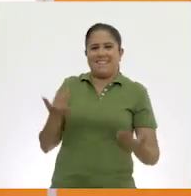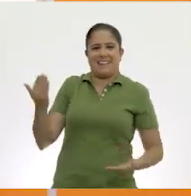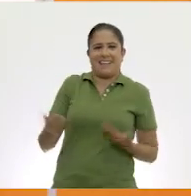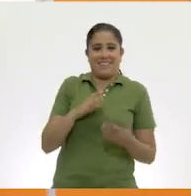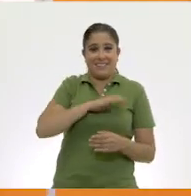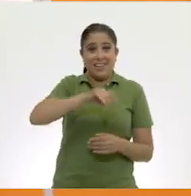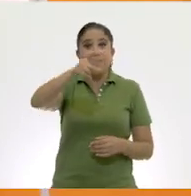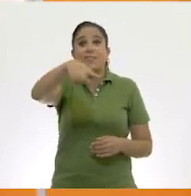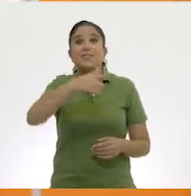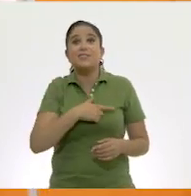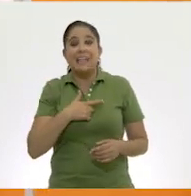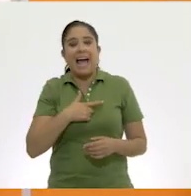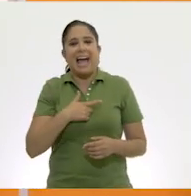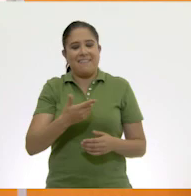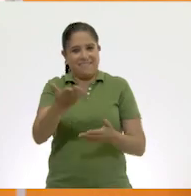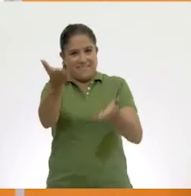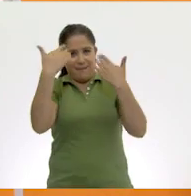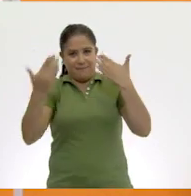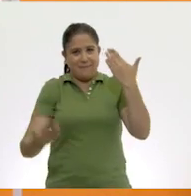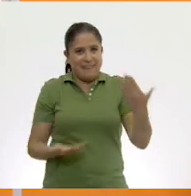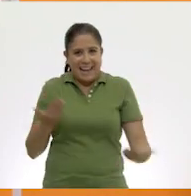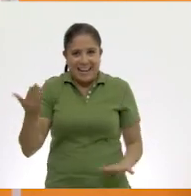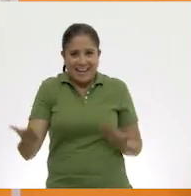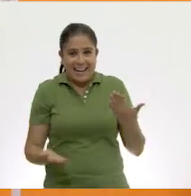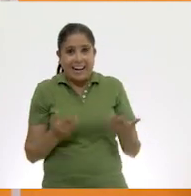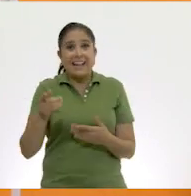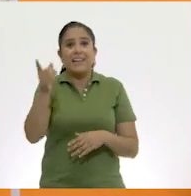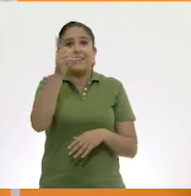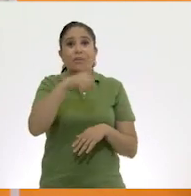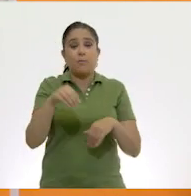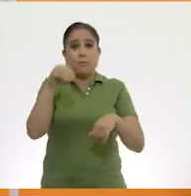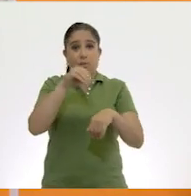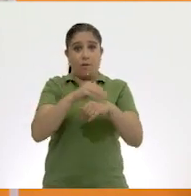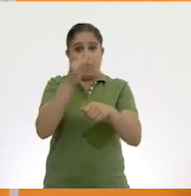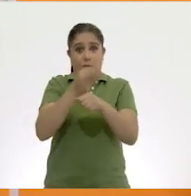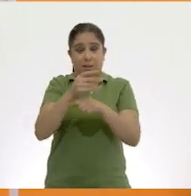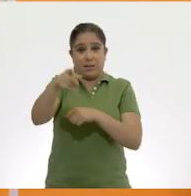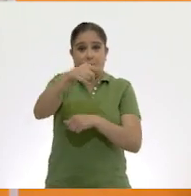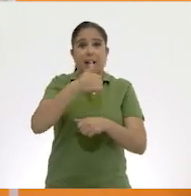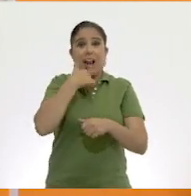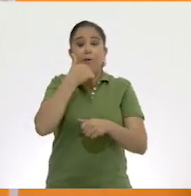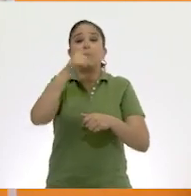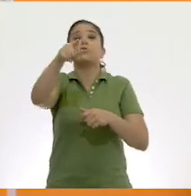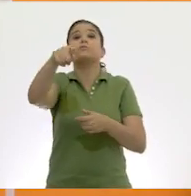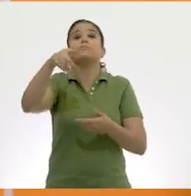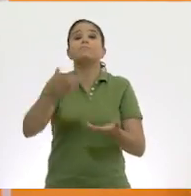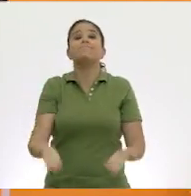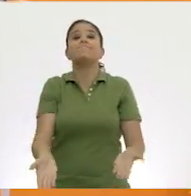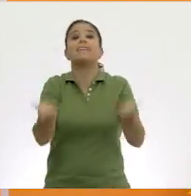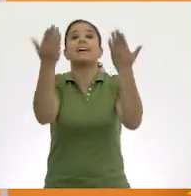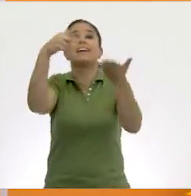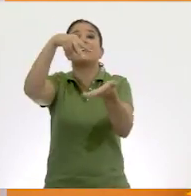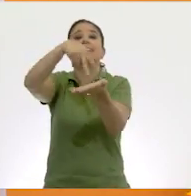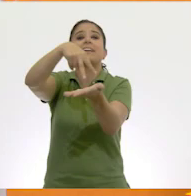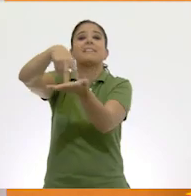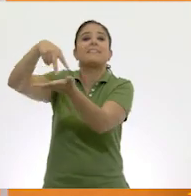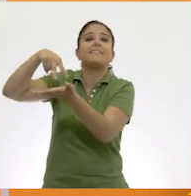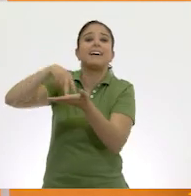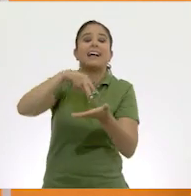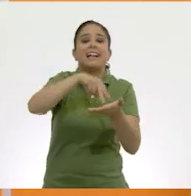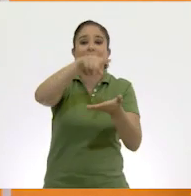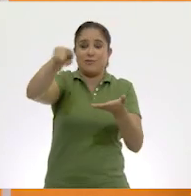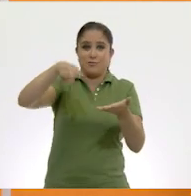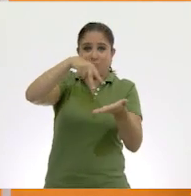vamos a bailar así que nos vamos a poner tal como están nuestros alumnos ustedes levántense levántense